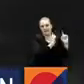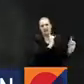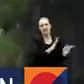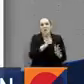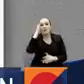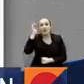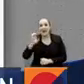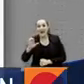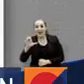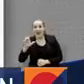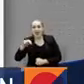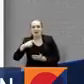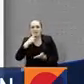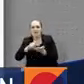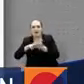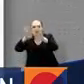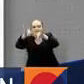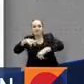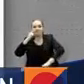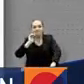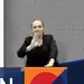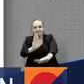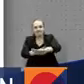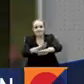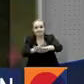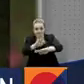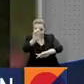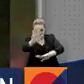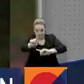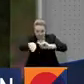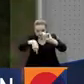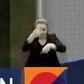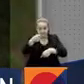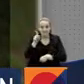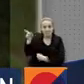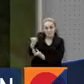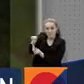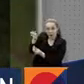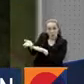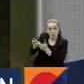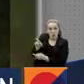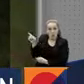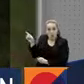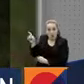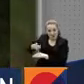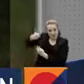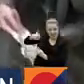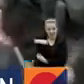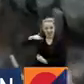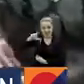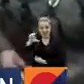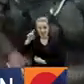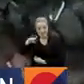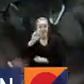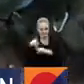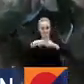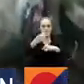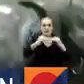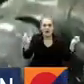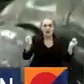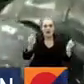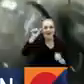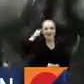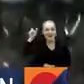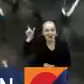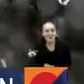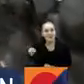ELN, a través de un comunicado, hiciera un llamado y anunciara represalias por la muerte de alias Fabián, cabecilla de este grupo armado. Recordemos que alias Fabián